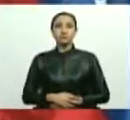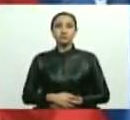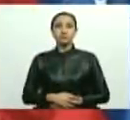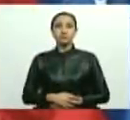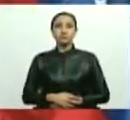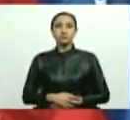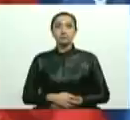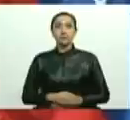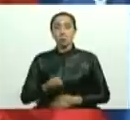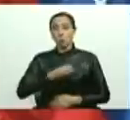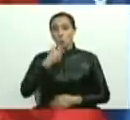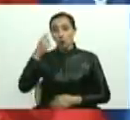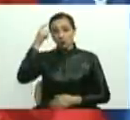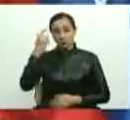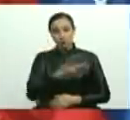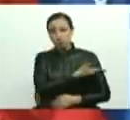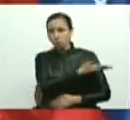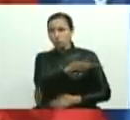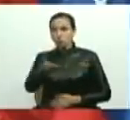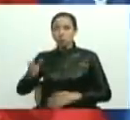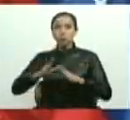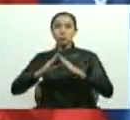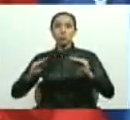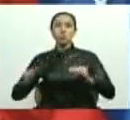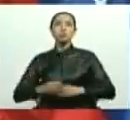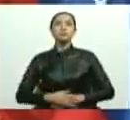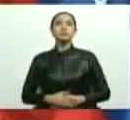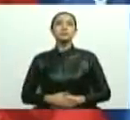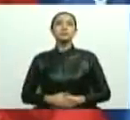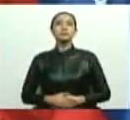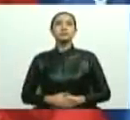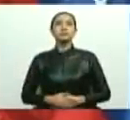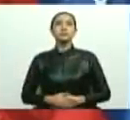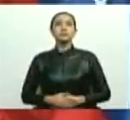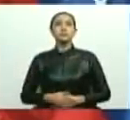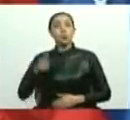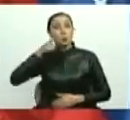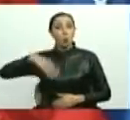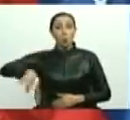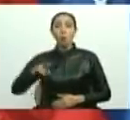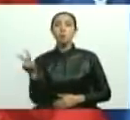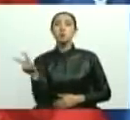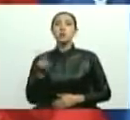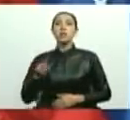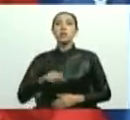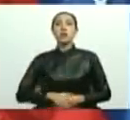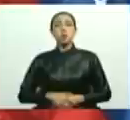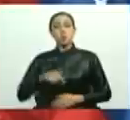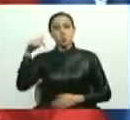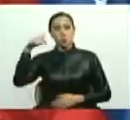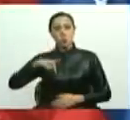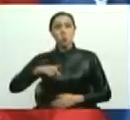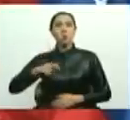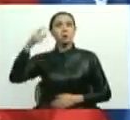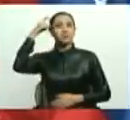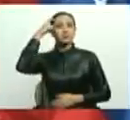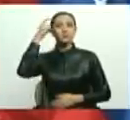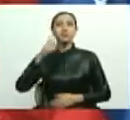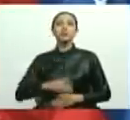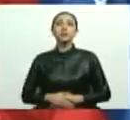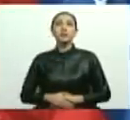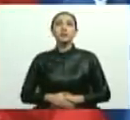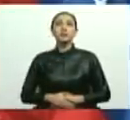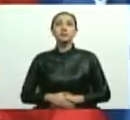Buenos días tengan todos ustedes, pueblo de Venezuela, en este mediodía del día de